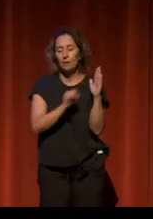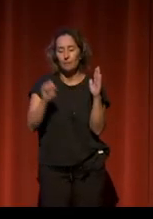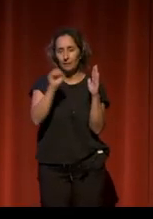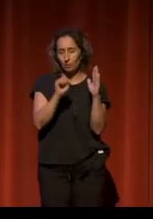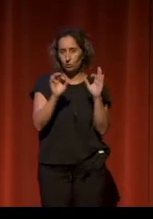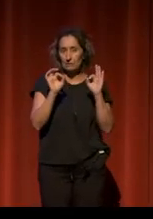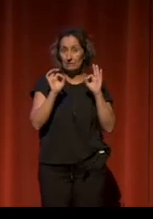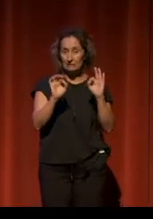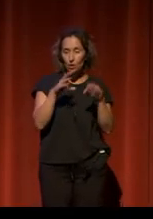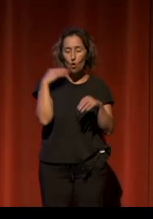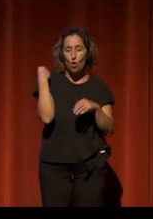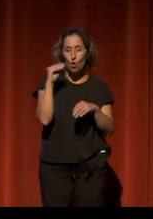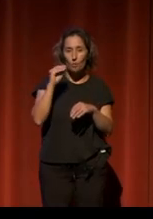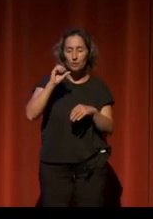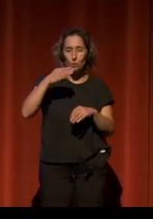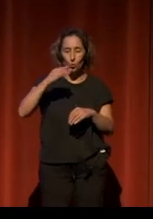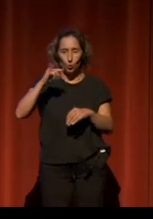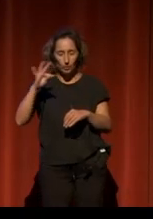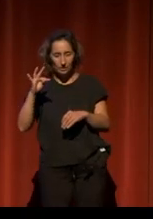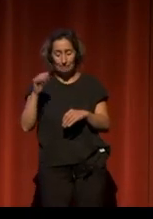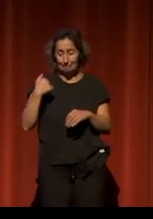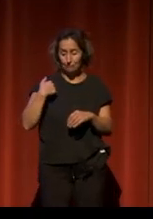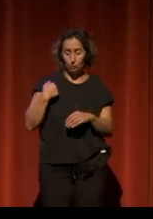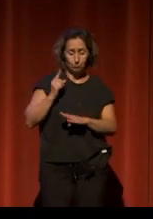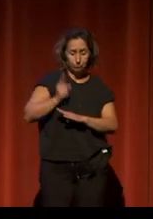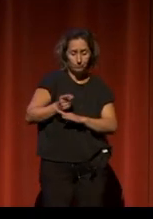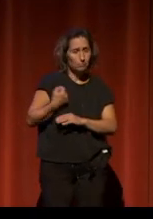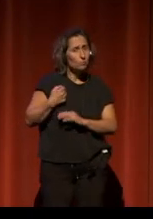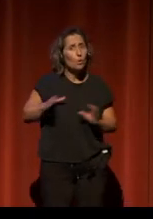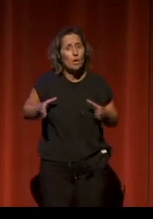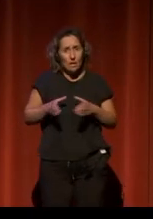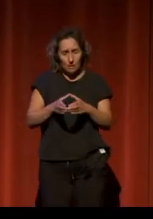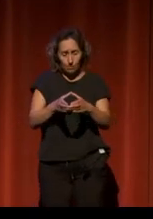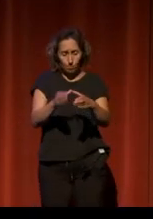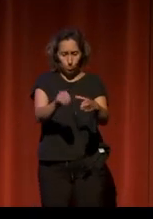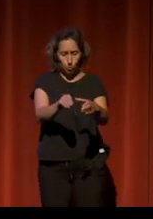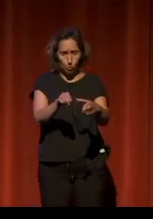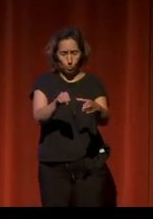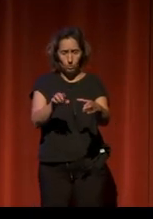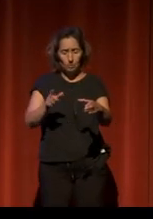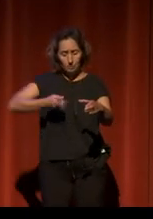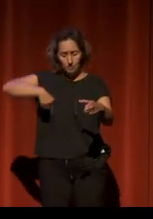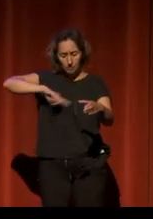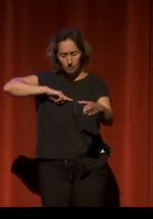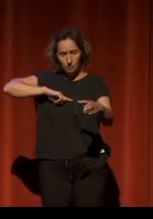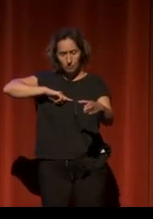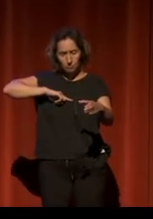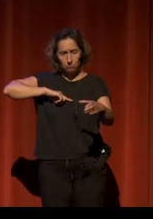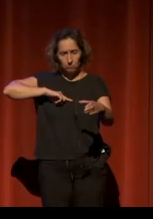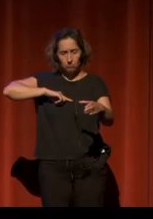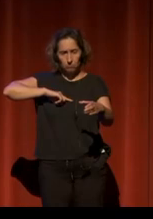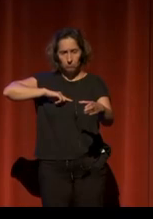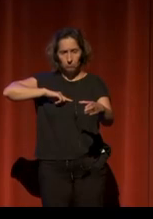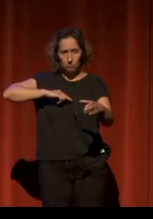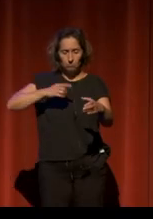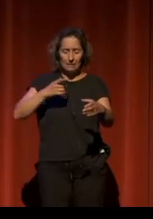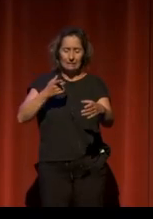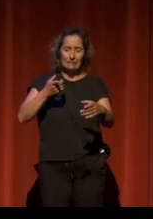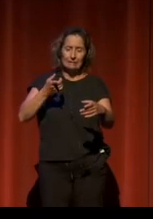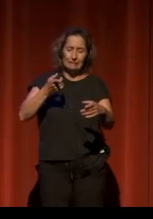cubit que no dependía directamente de mí tenía un equipo propio pero con la que colaboramos y que era Bueno pues parte